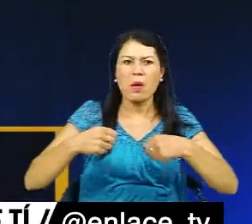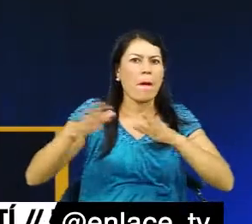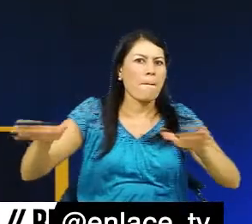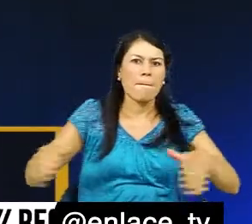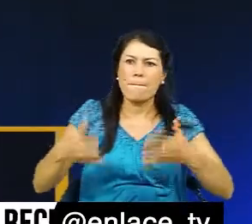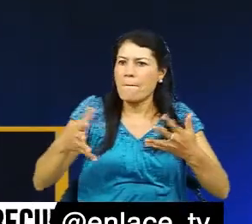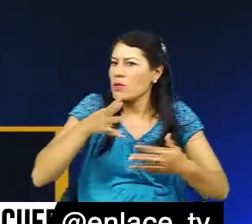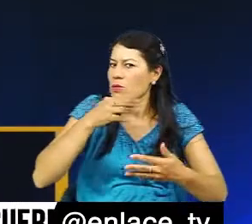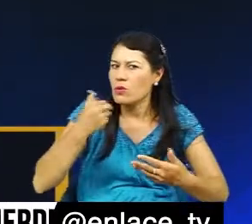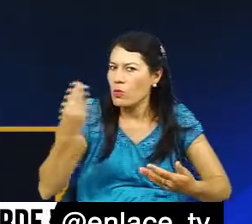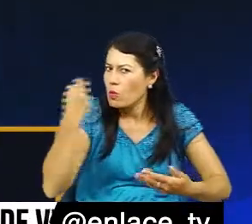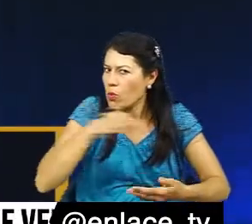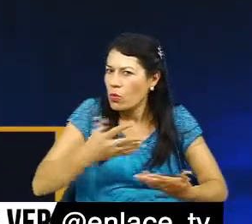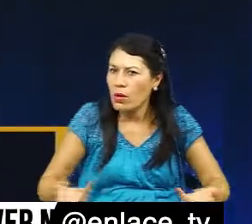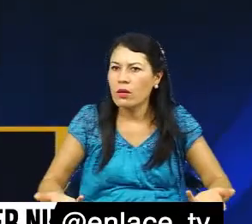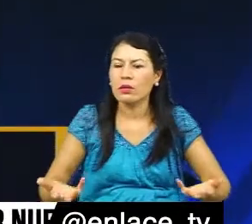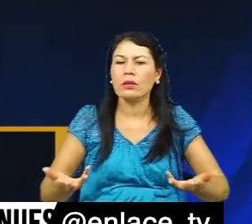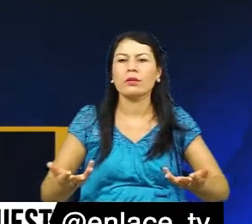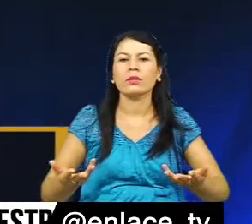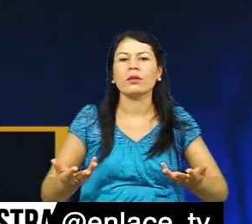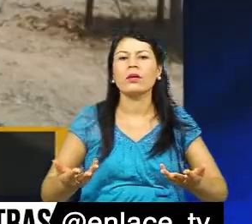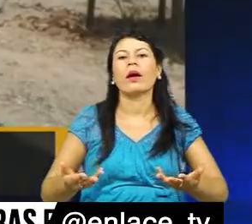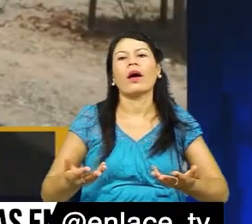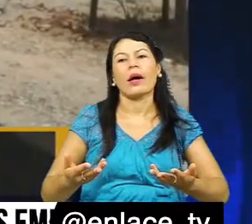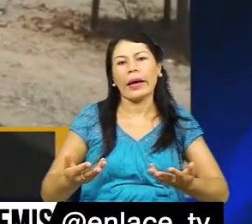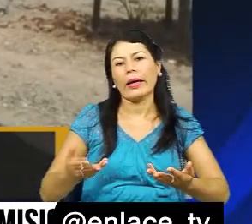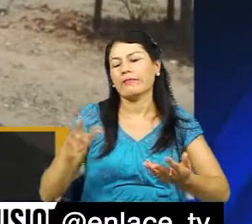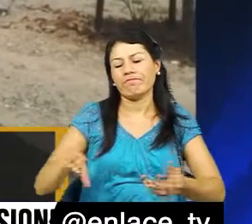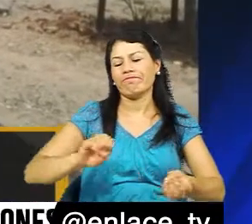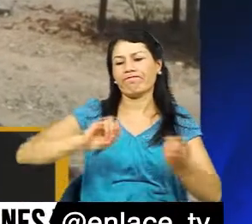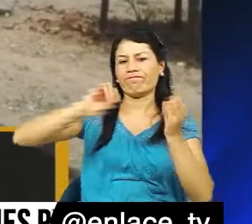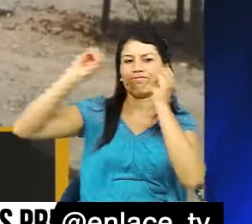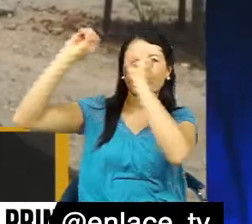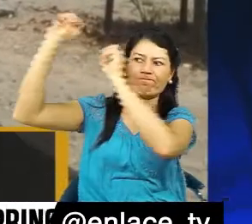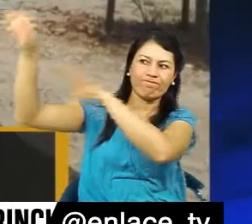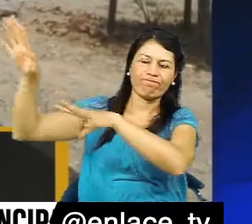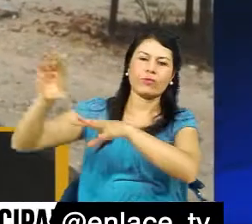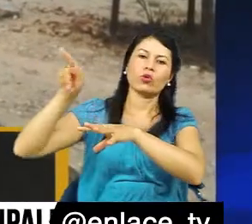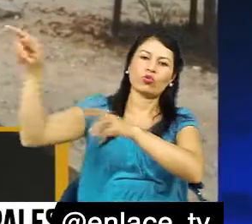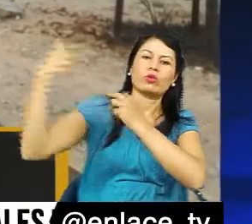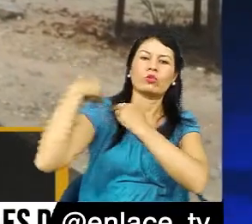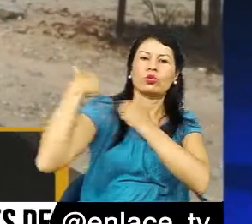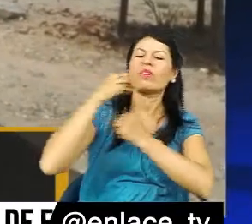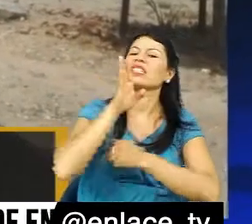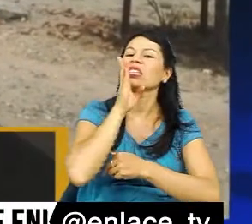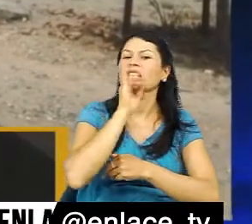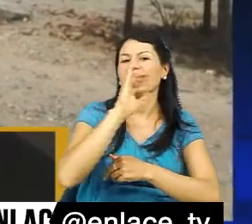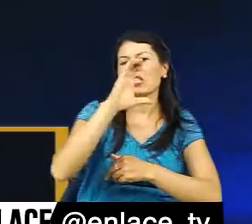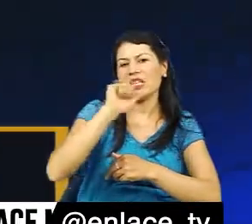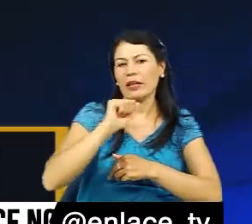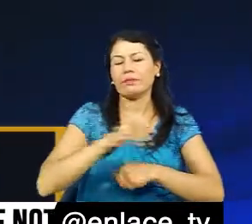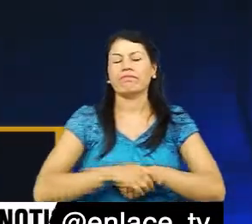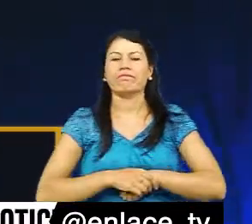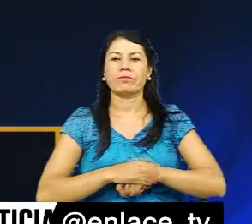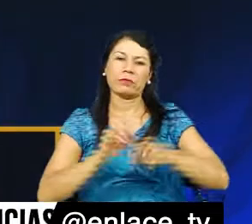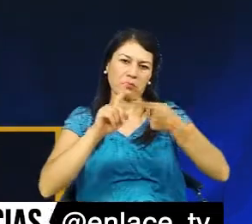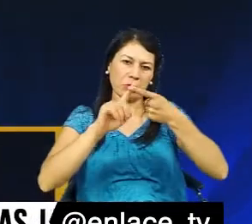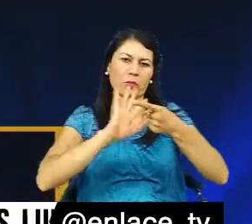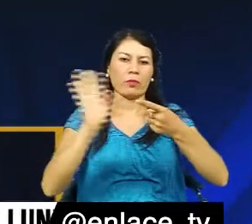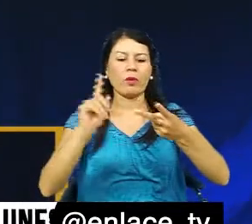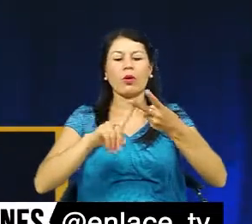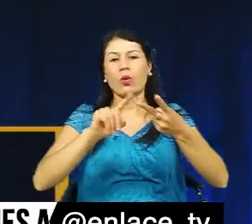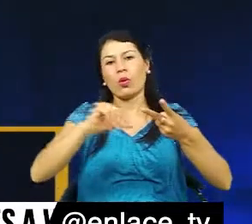semovientes, y pues se procede a colocar a órdenes de esa autoridad como es el ICA. En el segundo caso,